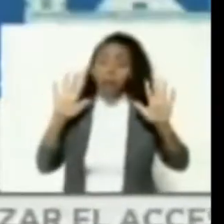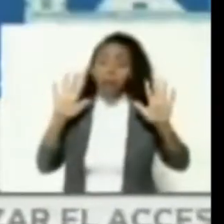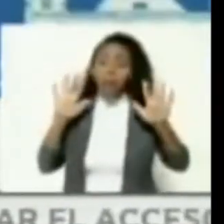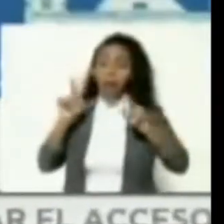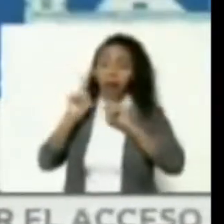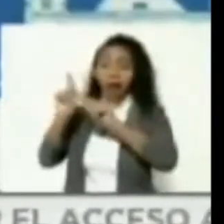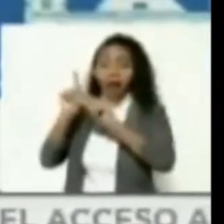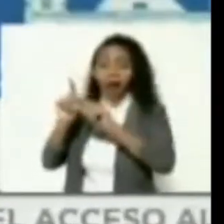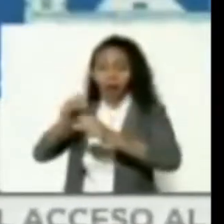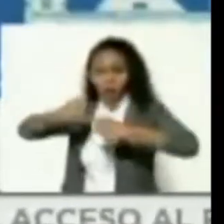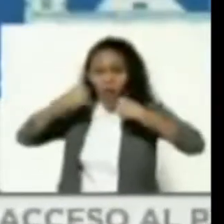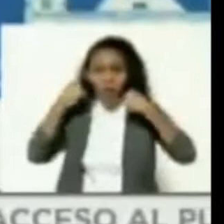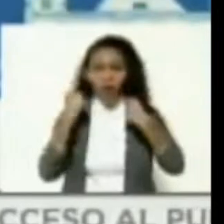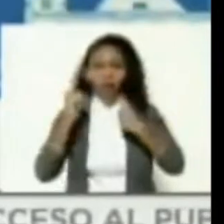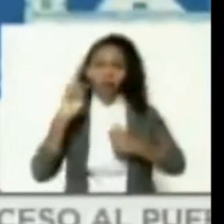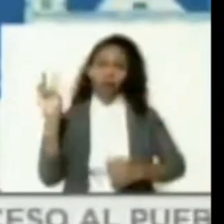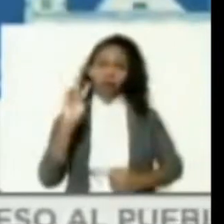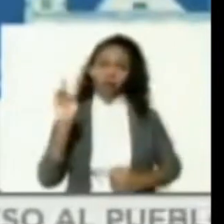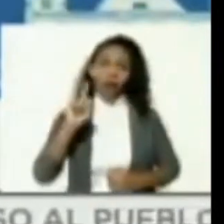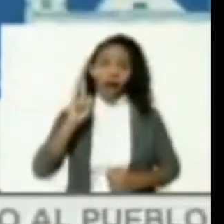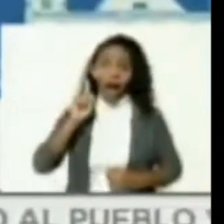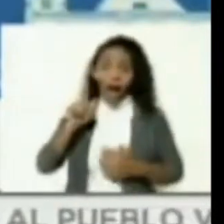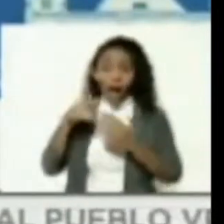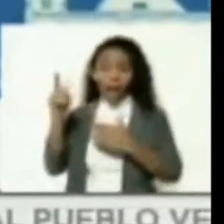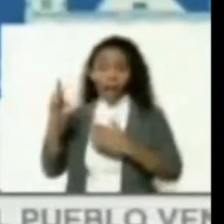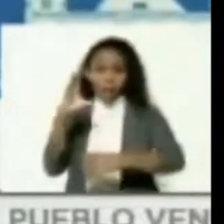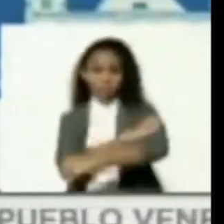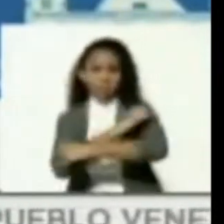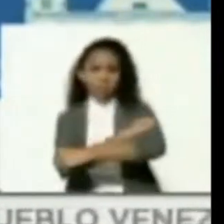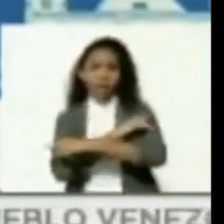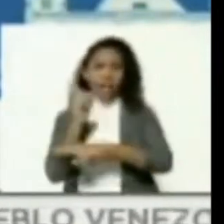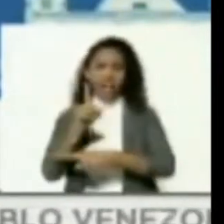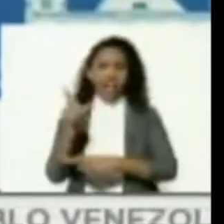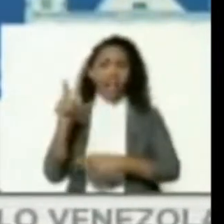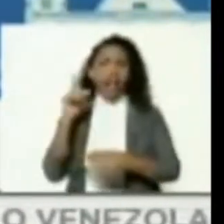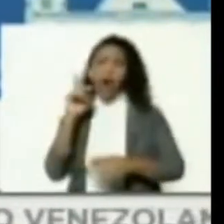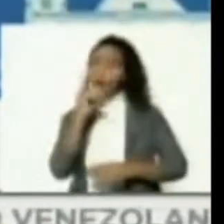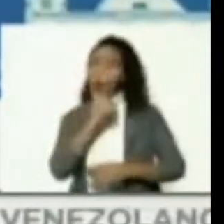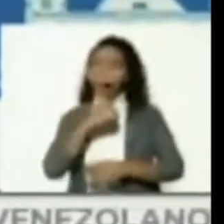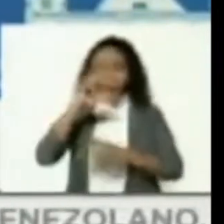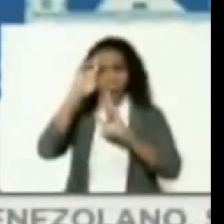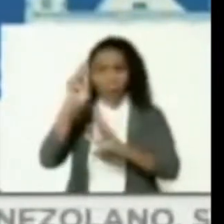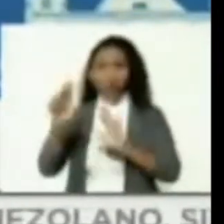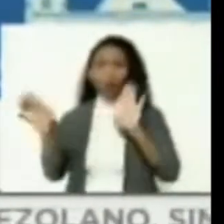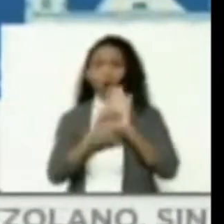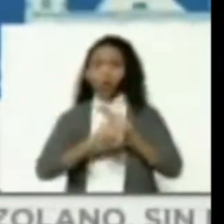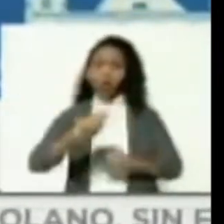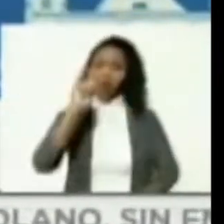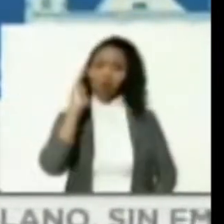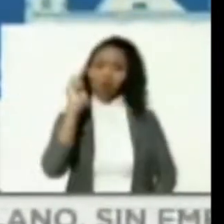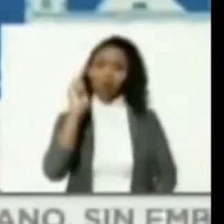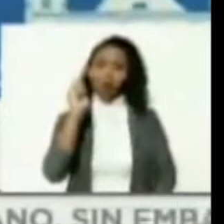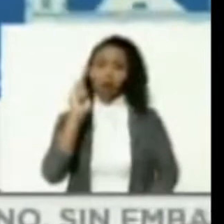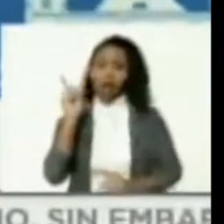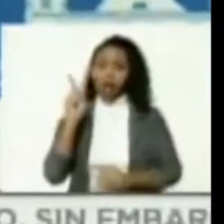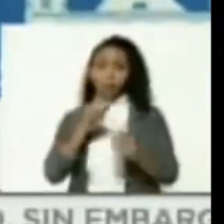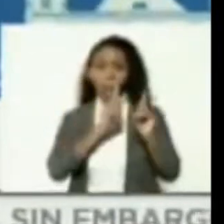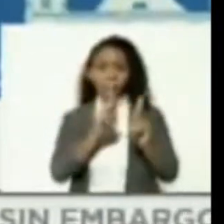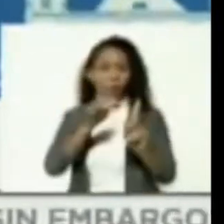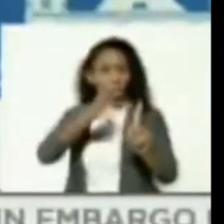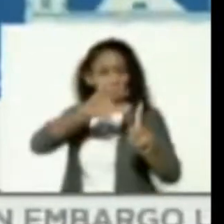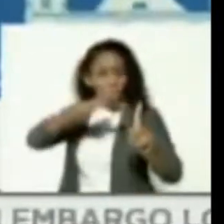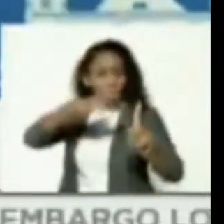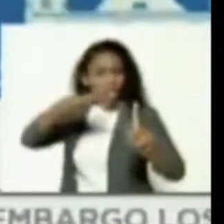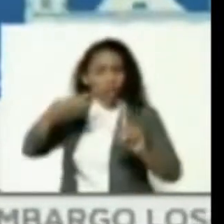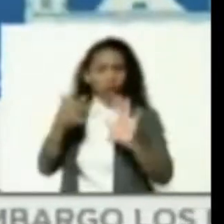El extremismo venezolano, el que permanentemente irrespeta el orden constitucional con sus planes